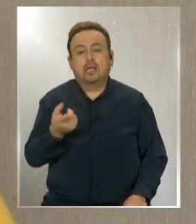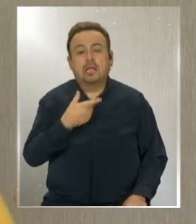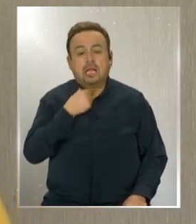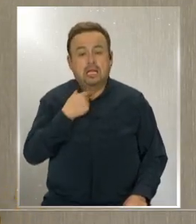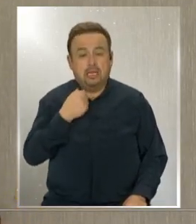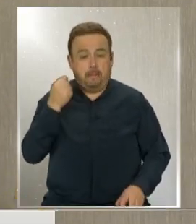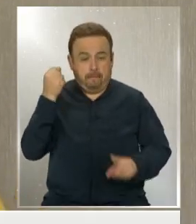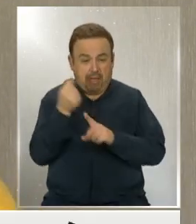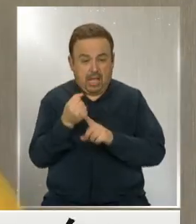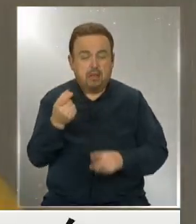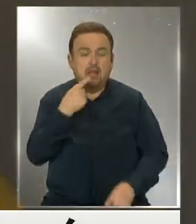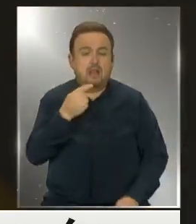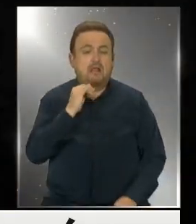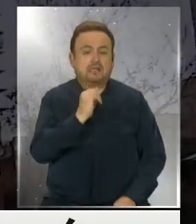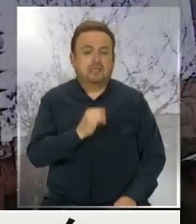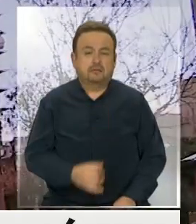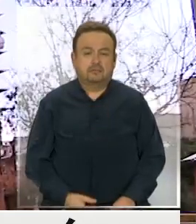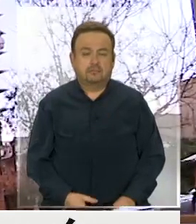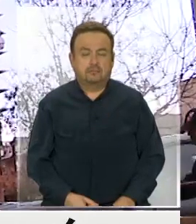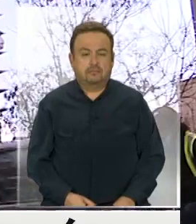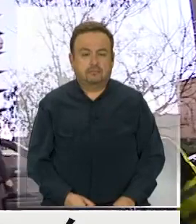¿quieres que te pegue? También te iba a decir que sí.